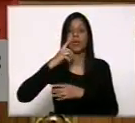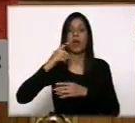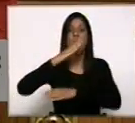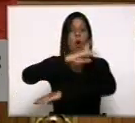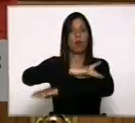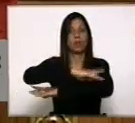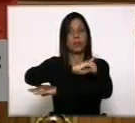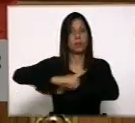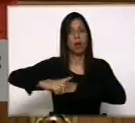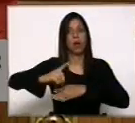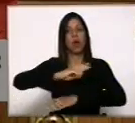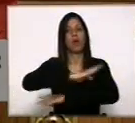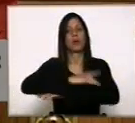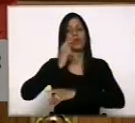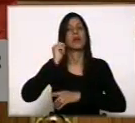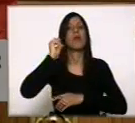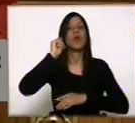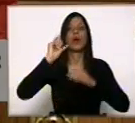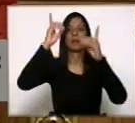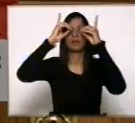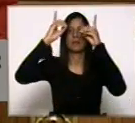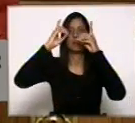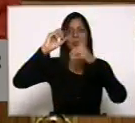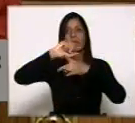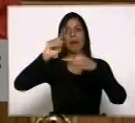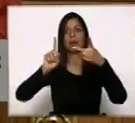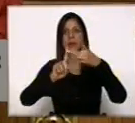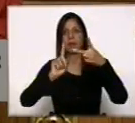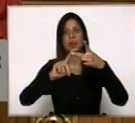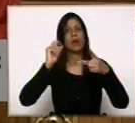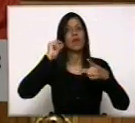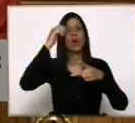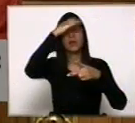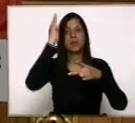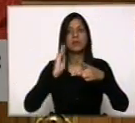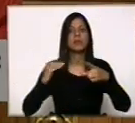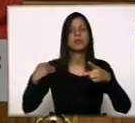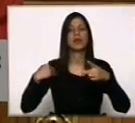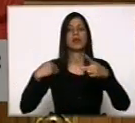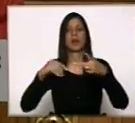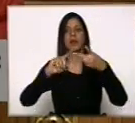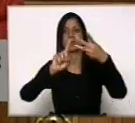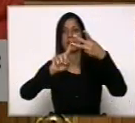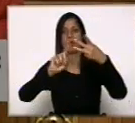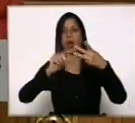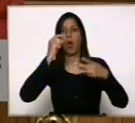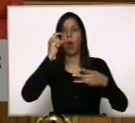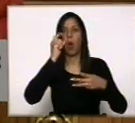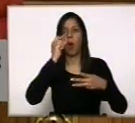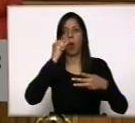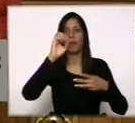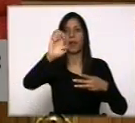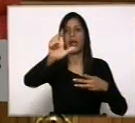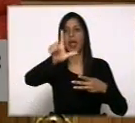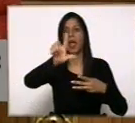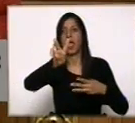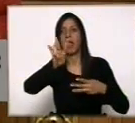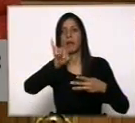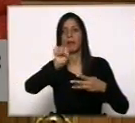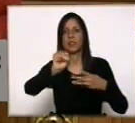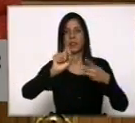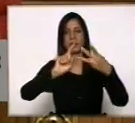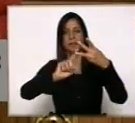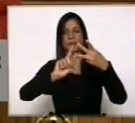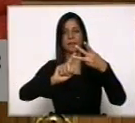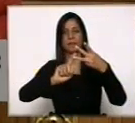Rodríguez Gómez, Presidenta, Tania Valentina Díaz, Primera Vicepresidenta, Elvis Eduardo Amoroso, Segundo Vicepresidente,